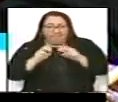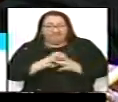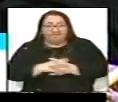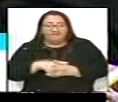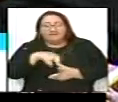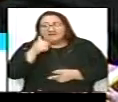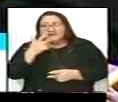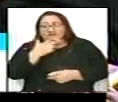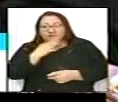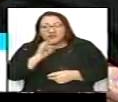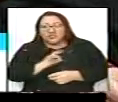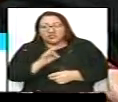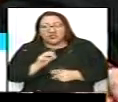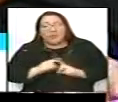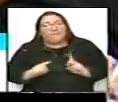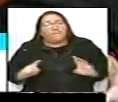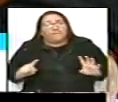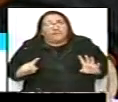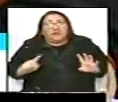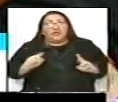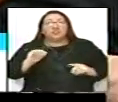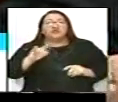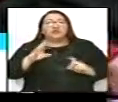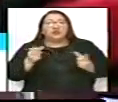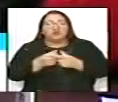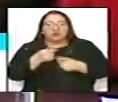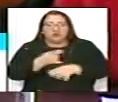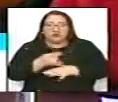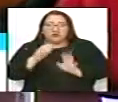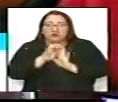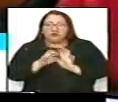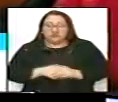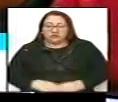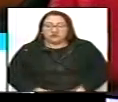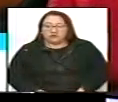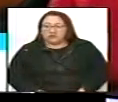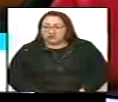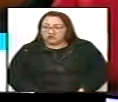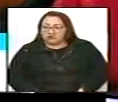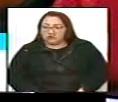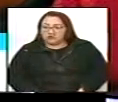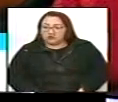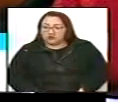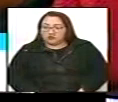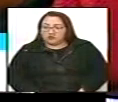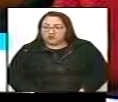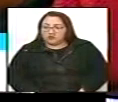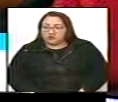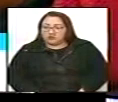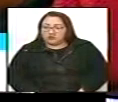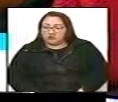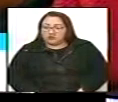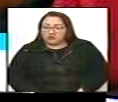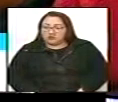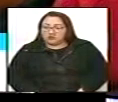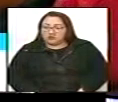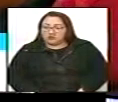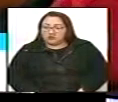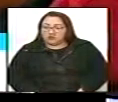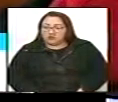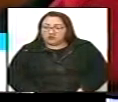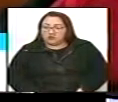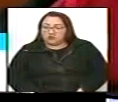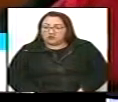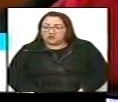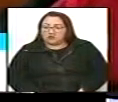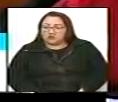gustar, a otros no, pero hay una calificación de la subcomisión de acusaciones constitucionales. Y entonces, si el debate no va por el lado